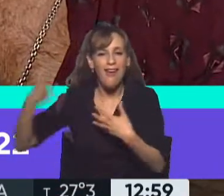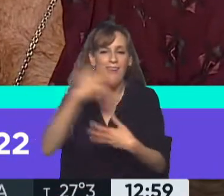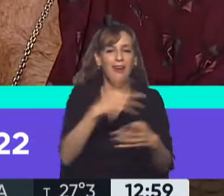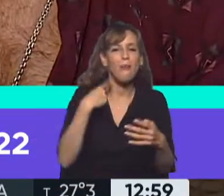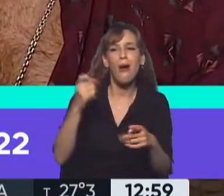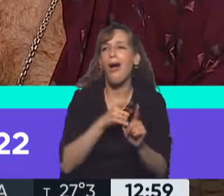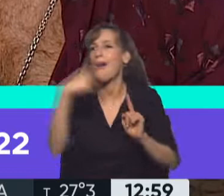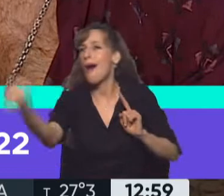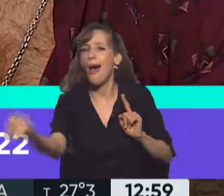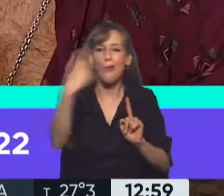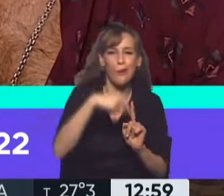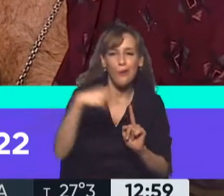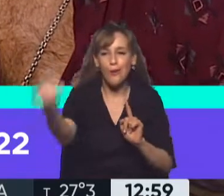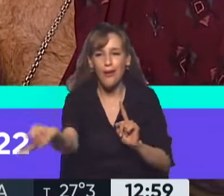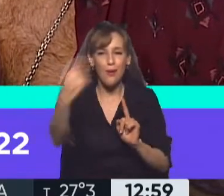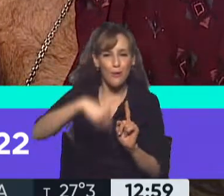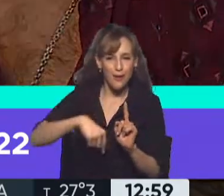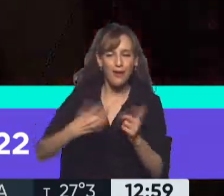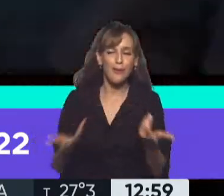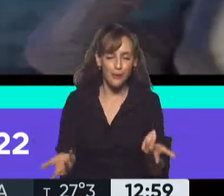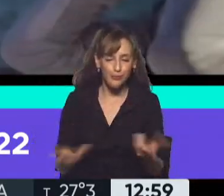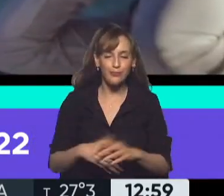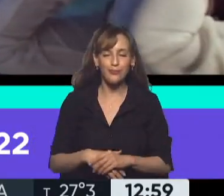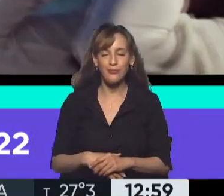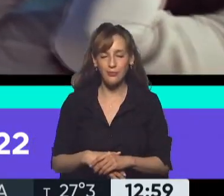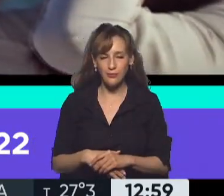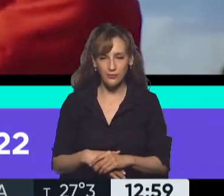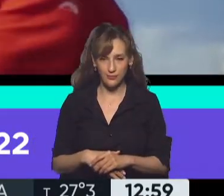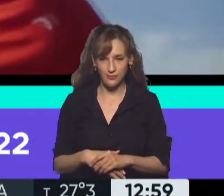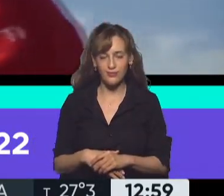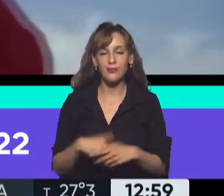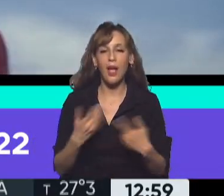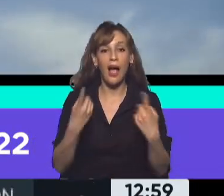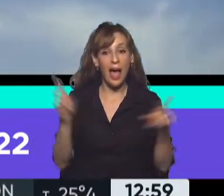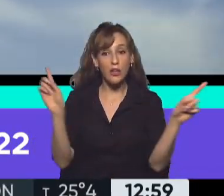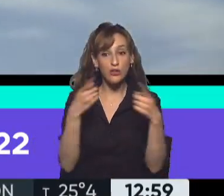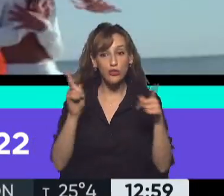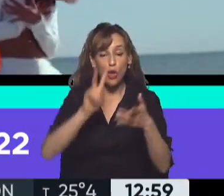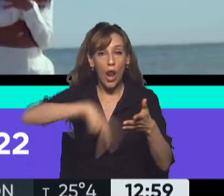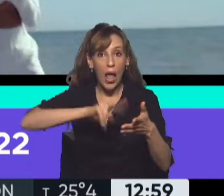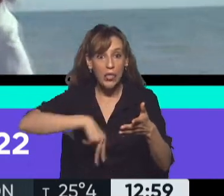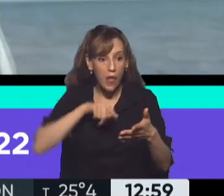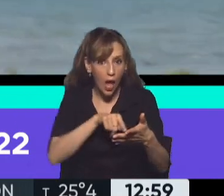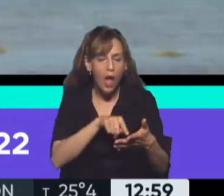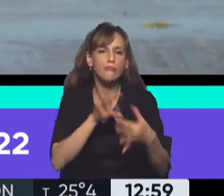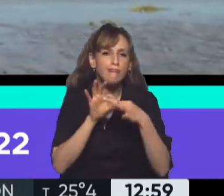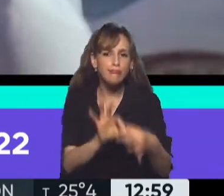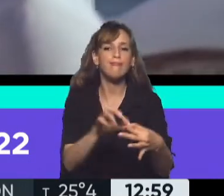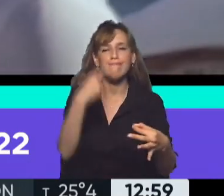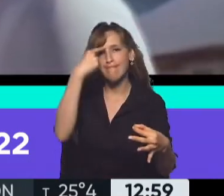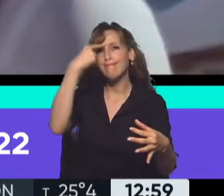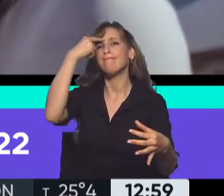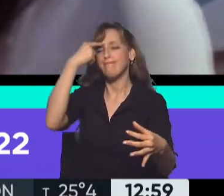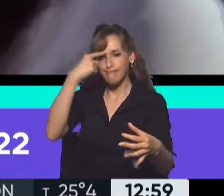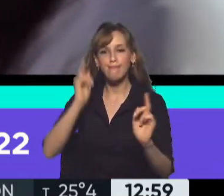España, España a Latinoamérica, cruzando el charco, ¿no?, como dice Serrat. Creo que estas canciones fueron como un puente que me permitieron viajar